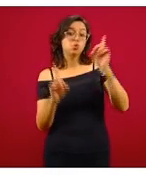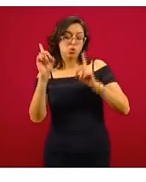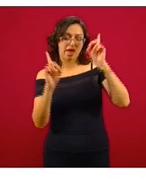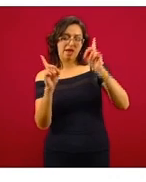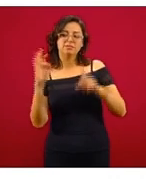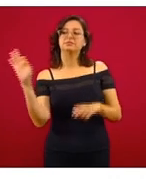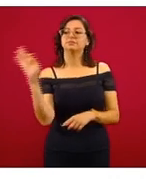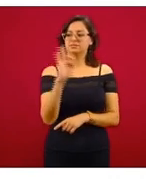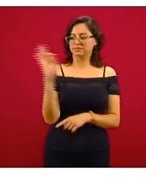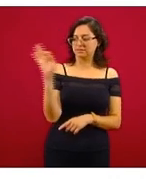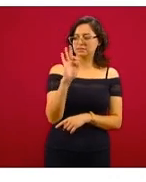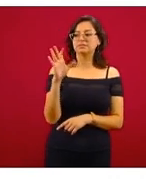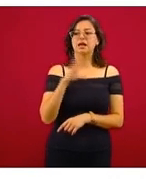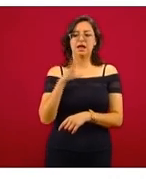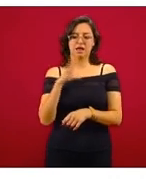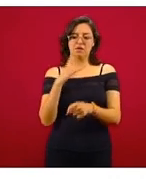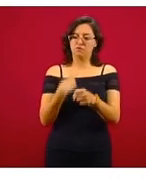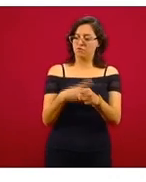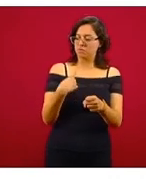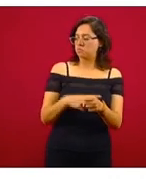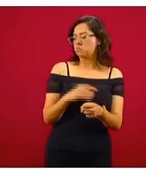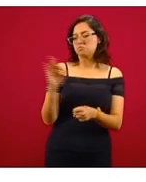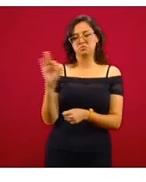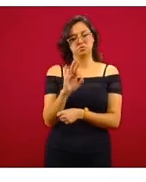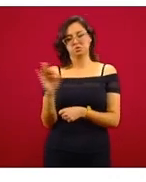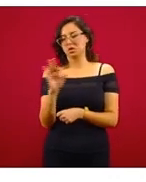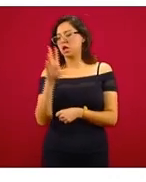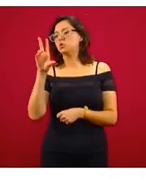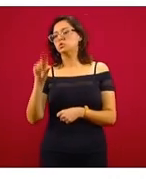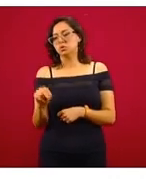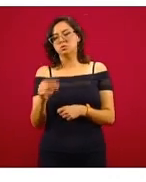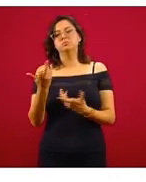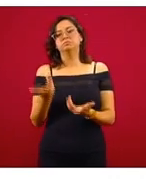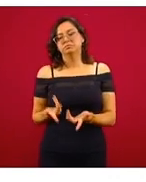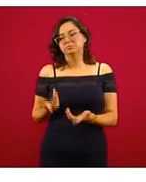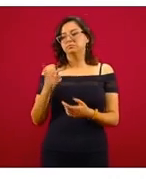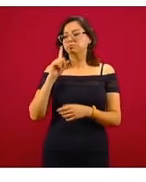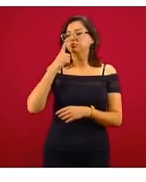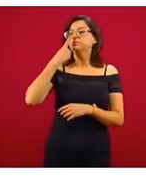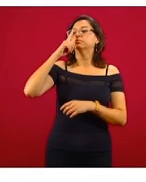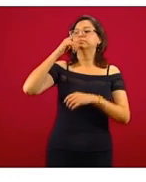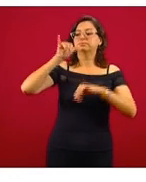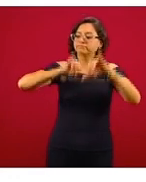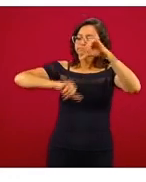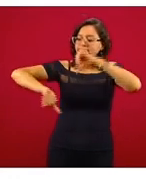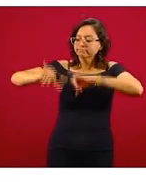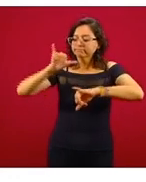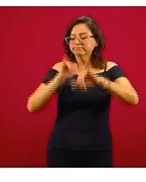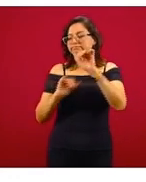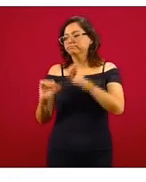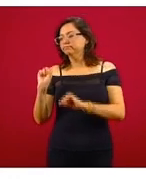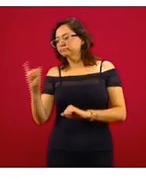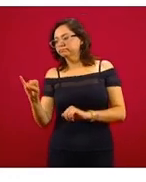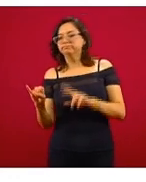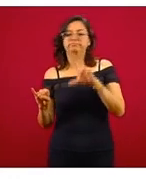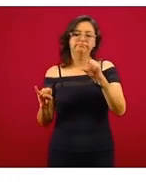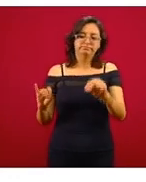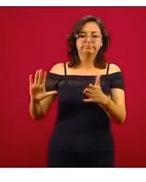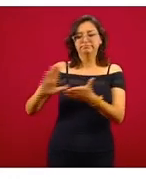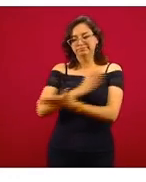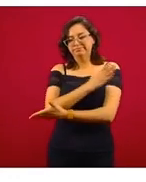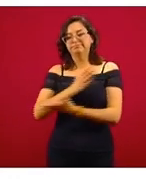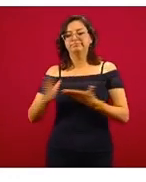sospechoso. We Algunos de have ellos se over han 13,000 descartado cases de that are seguro por la prueba de currently laboratorio, cataloged pero as un buen suspect porcentaje de ellos también cases,